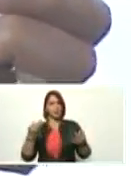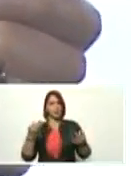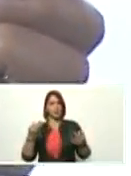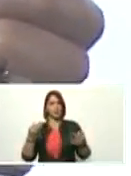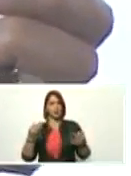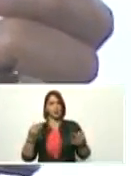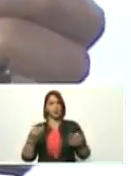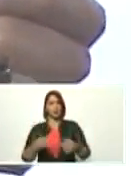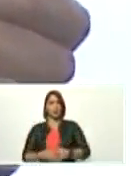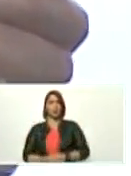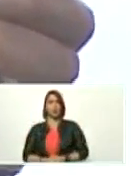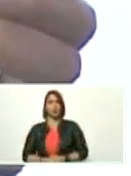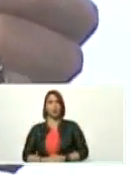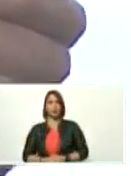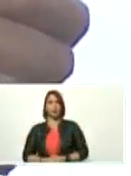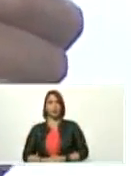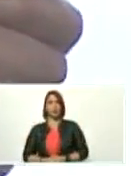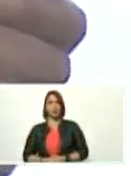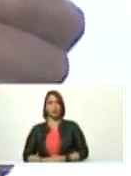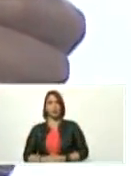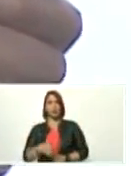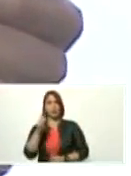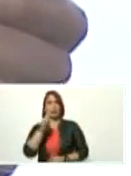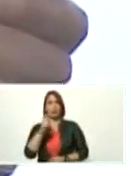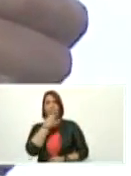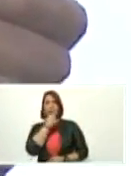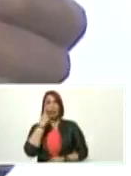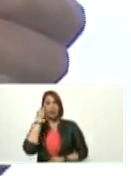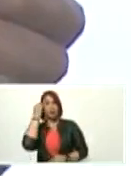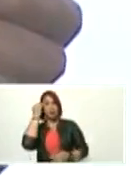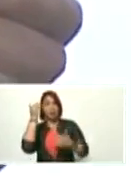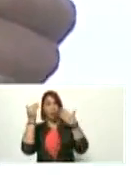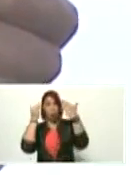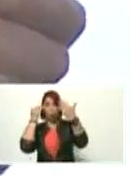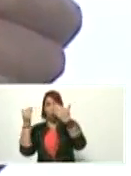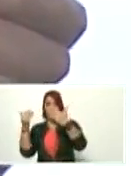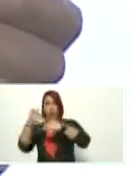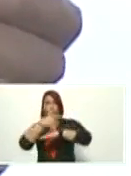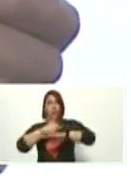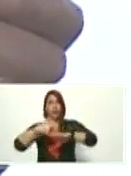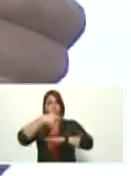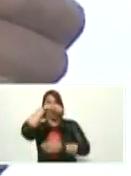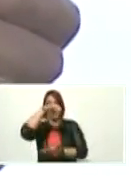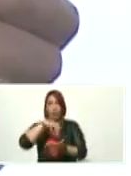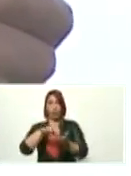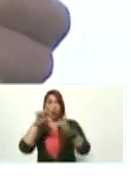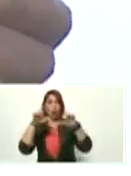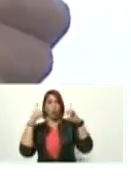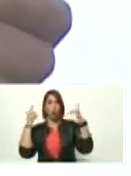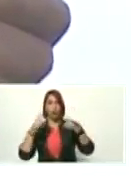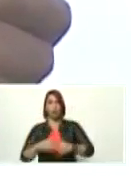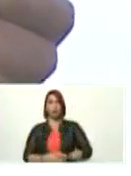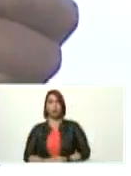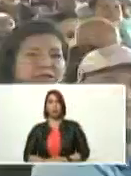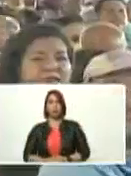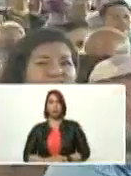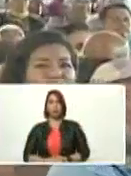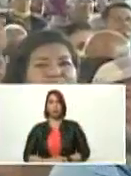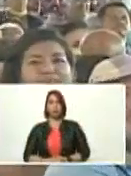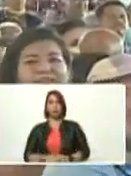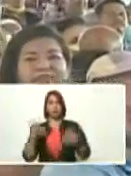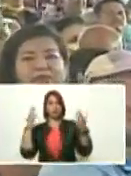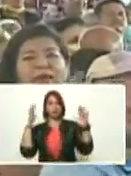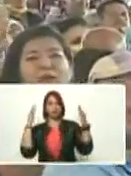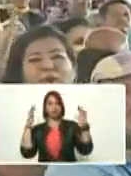¿Ah? Alejandro Terán. Quiero saludar al gobernador de La Guaira. Alejandro Terán.